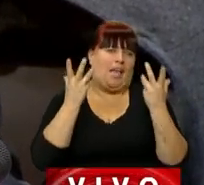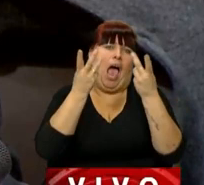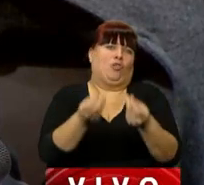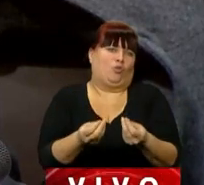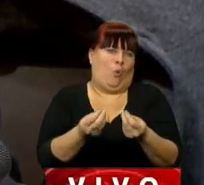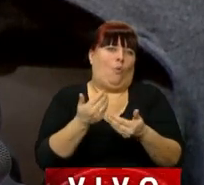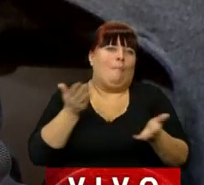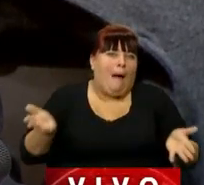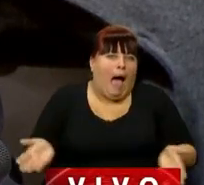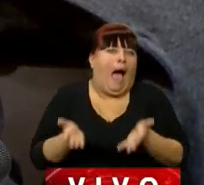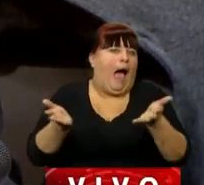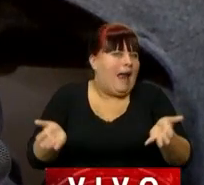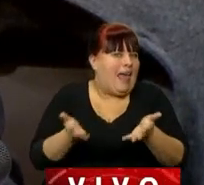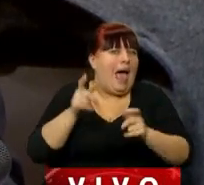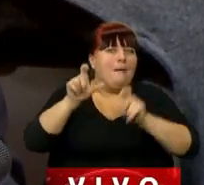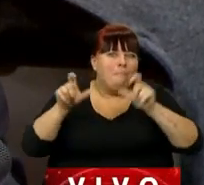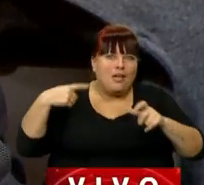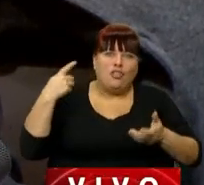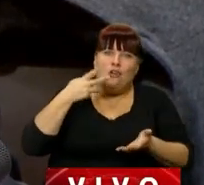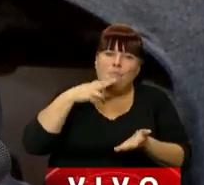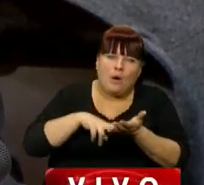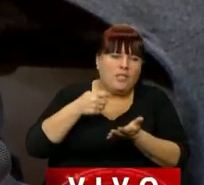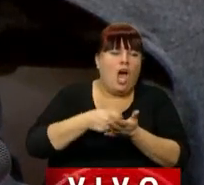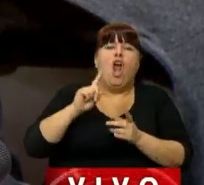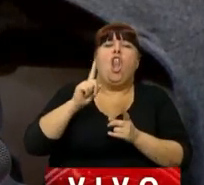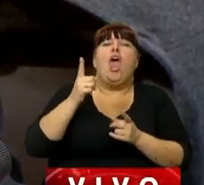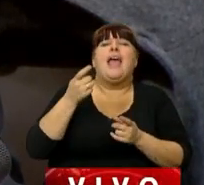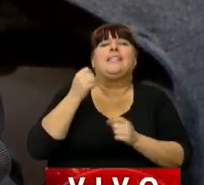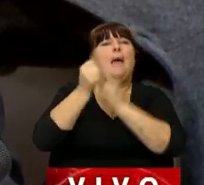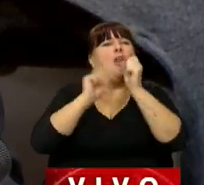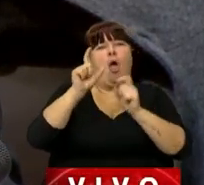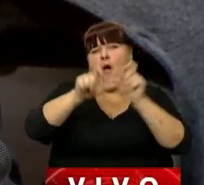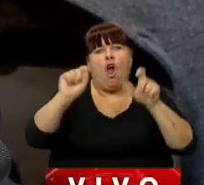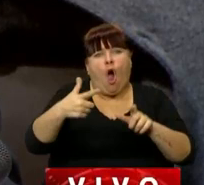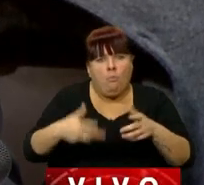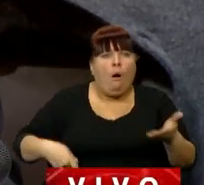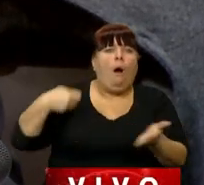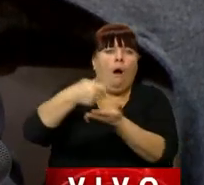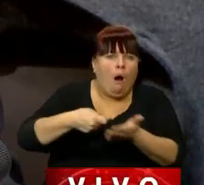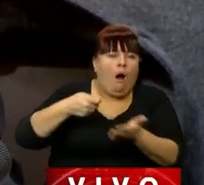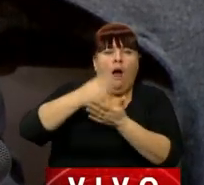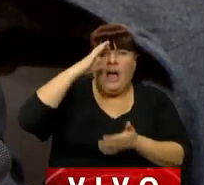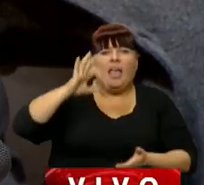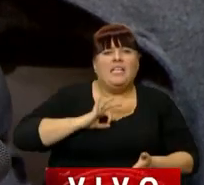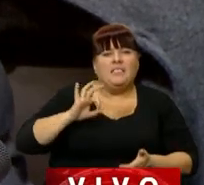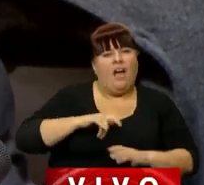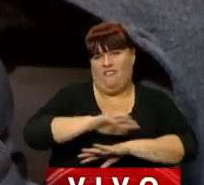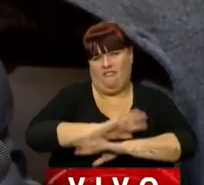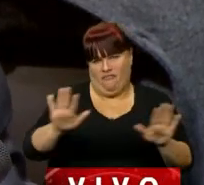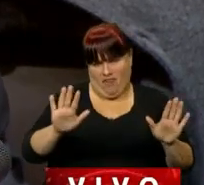el andador que los contribuyentes, los que no tienen poder de lobby, han puesto durante 15